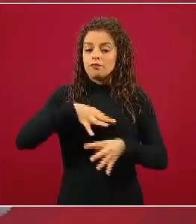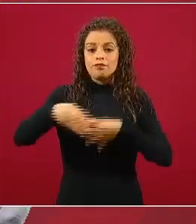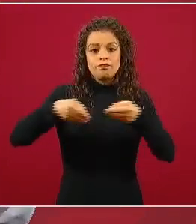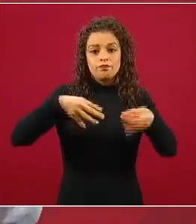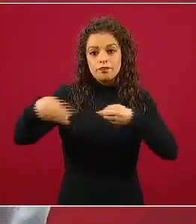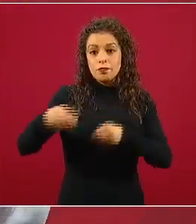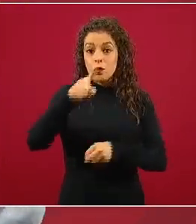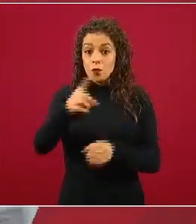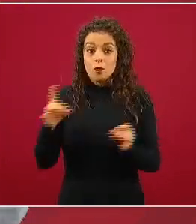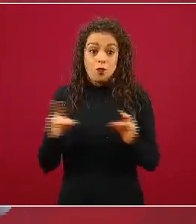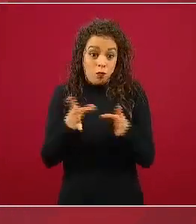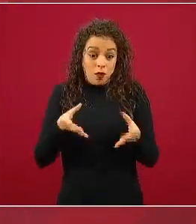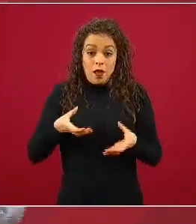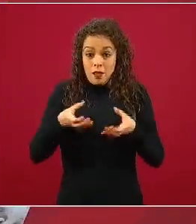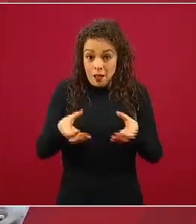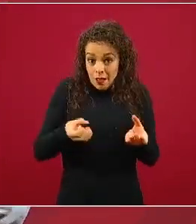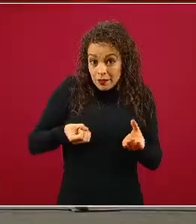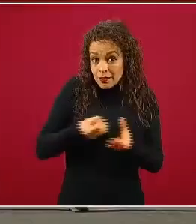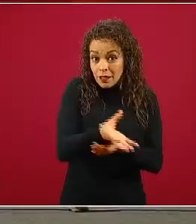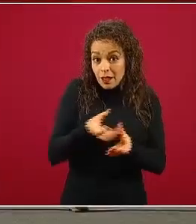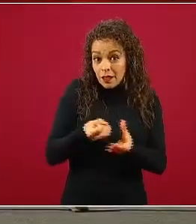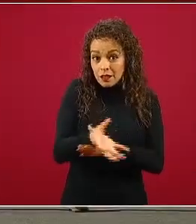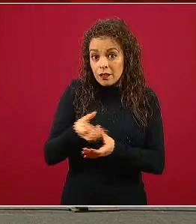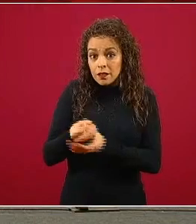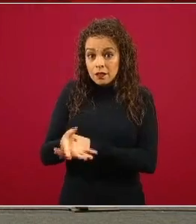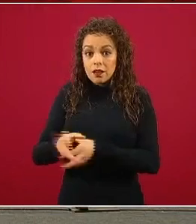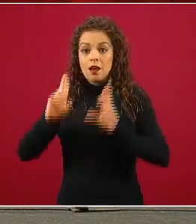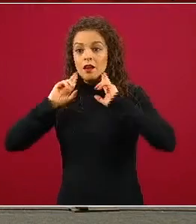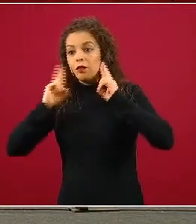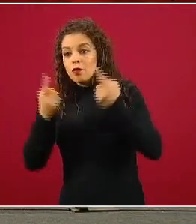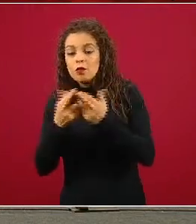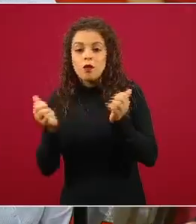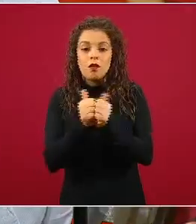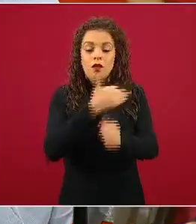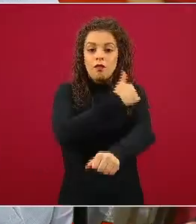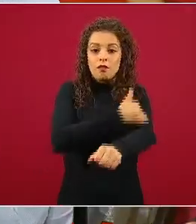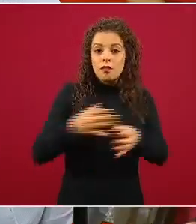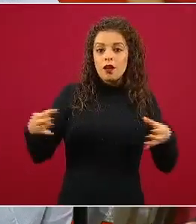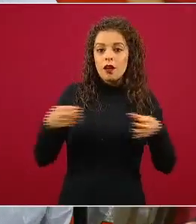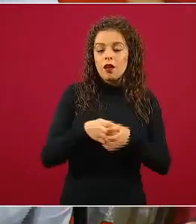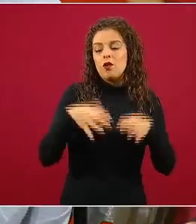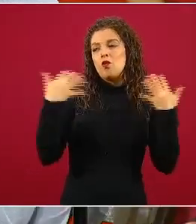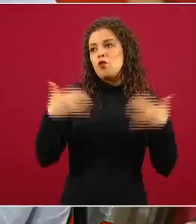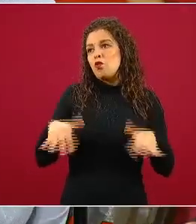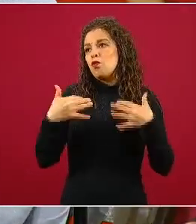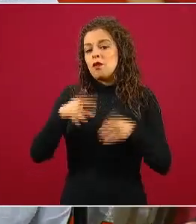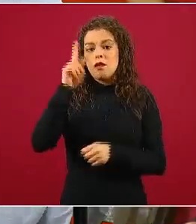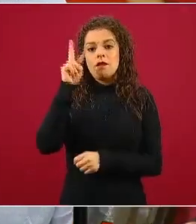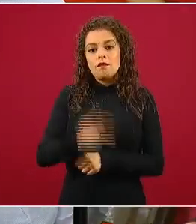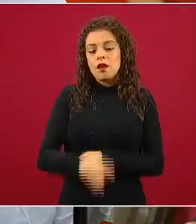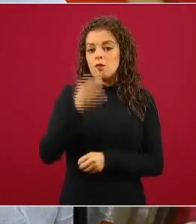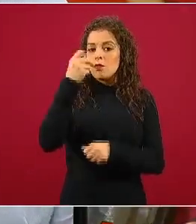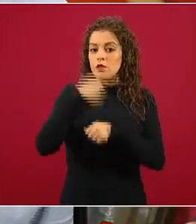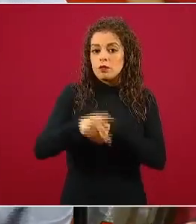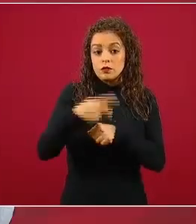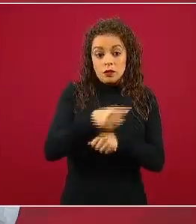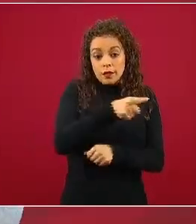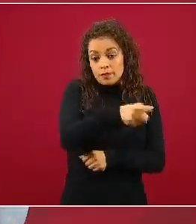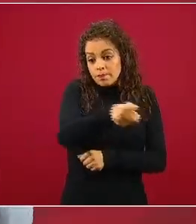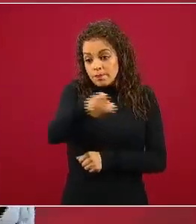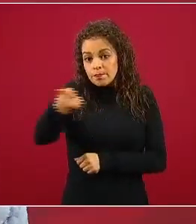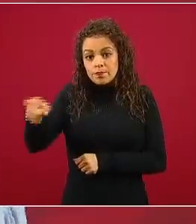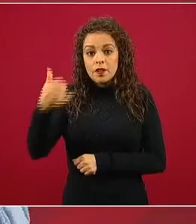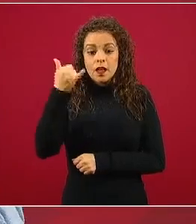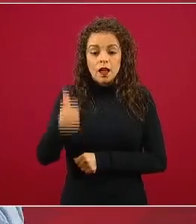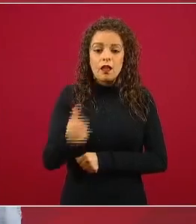calle, vamos a visitarles, intentamos reunir a la familia, vamos a causarles un daño a ellas y vamos a causarle un daño